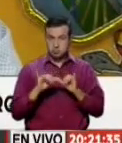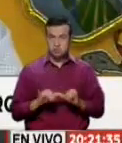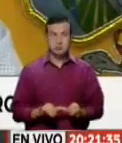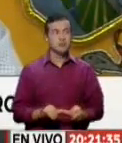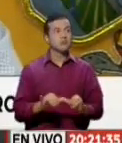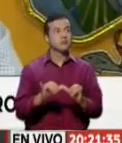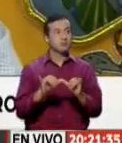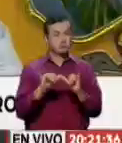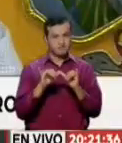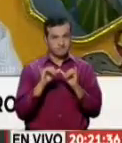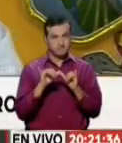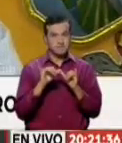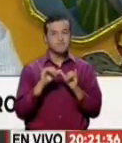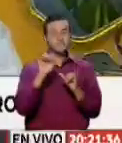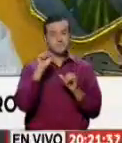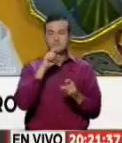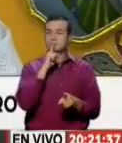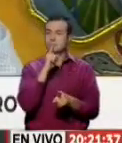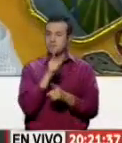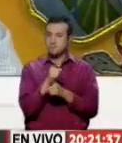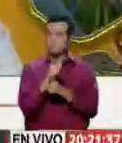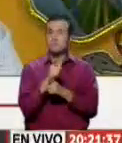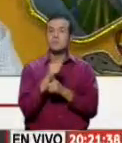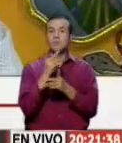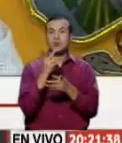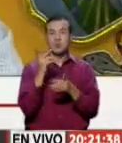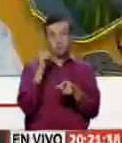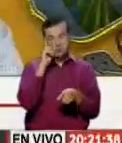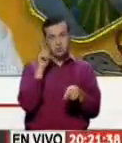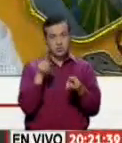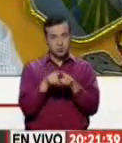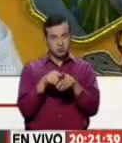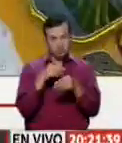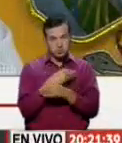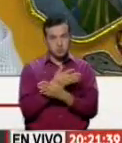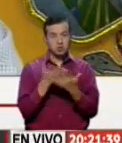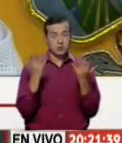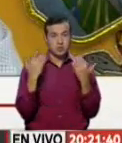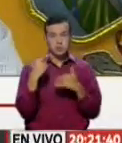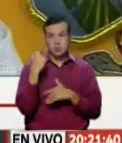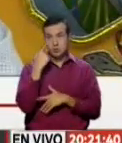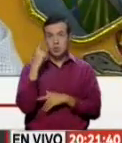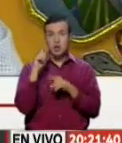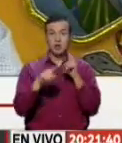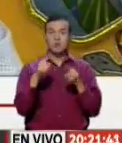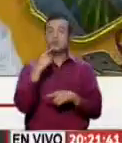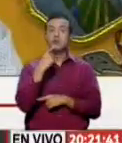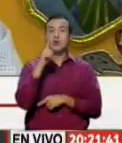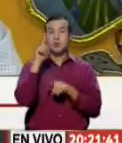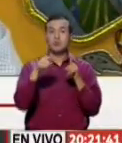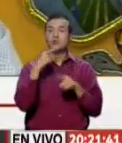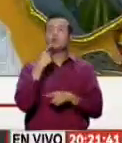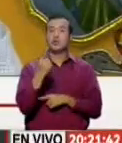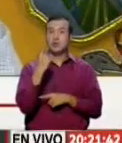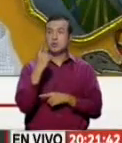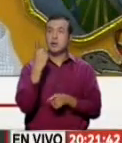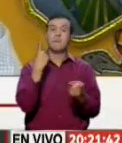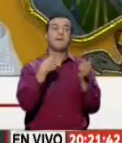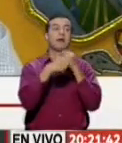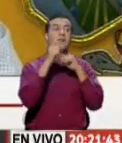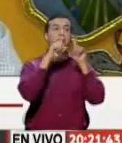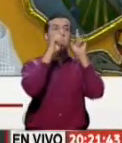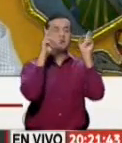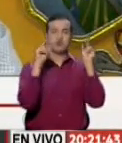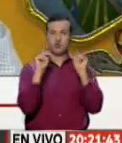y lo vamos a lograr mediante el sistema de concesiones. No es como dicen por ahí algunos despistados que vamos a vender las empresas,